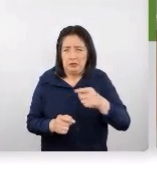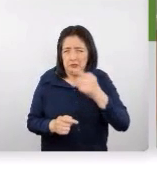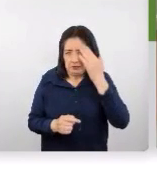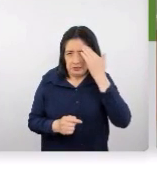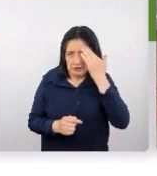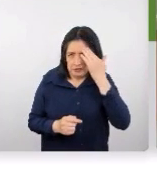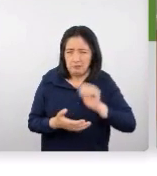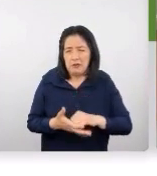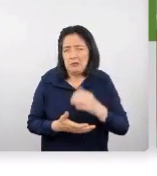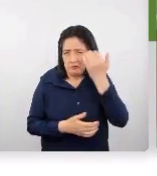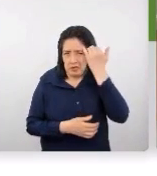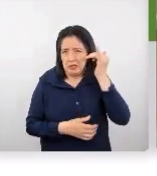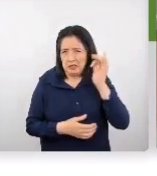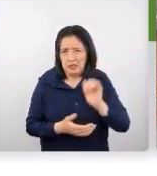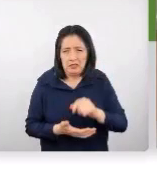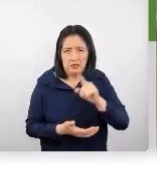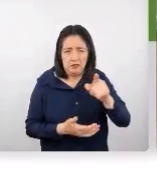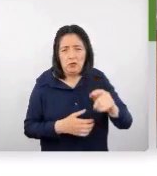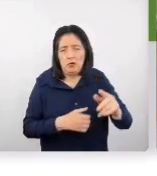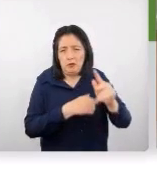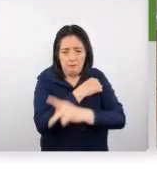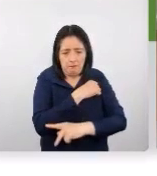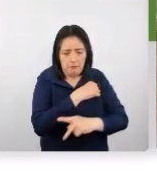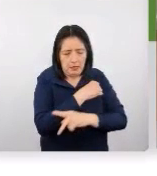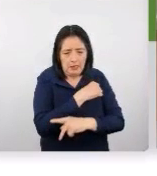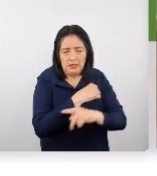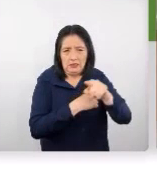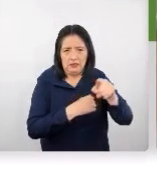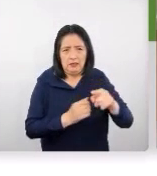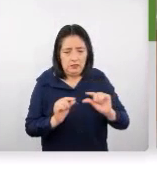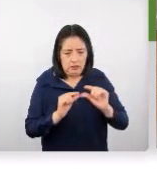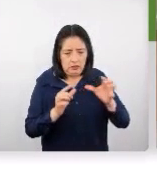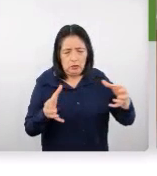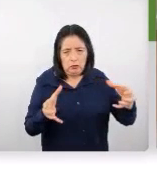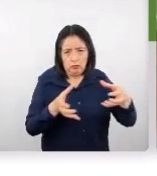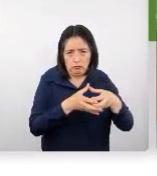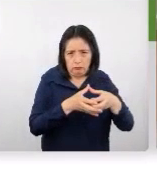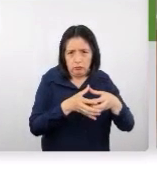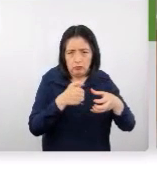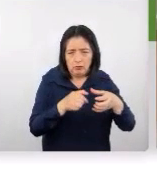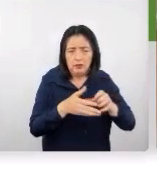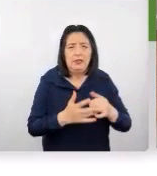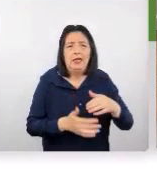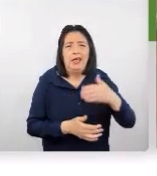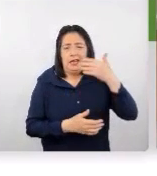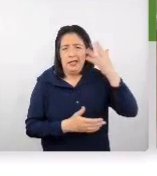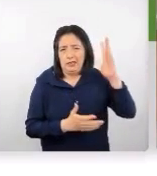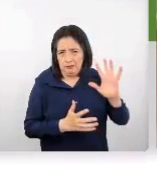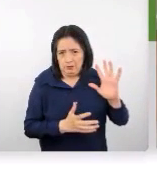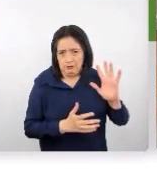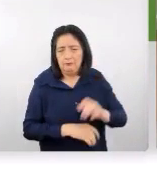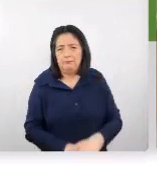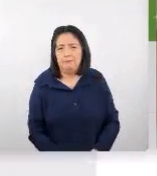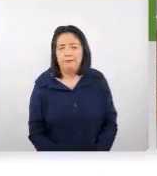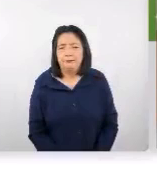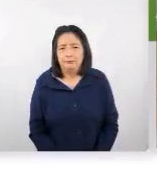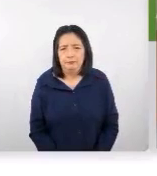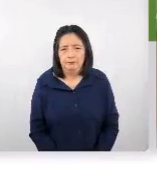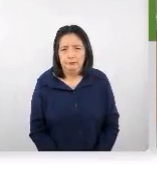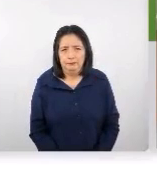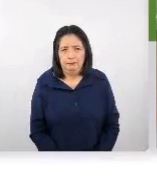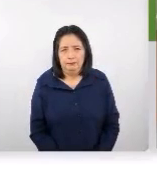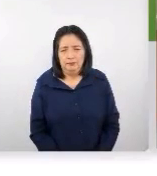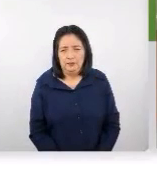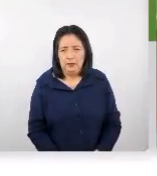idea contextualmente, esos son los países que abarcaría la Liga Árabe en su mayor contexto.